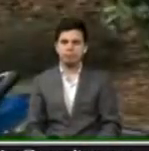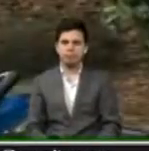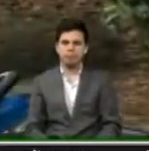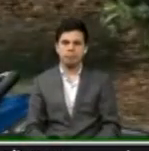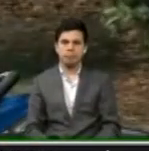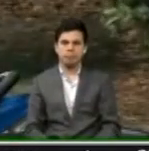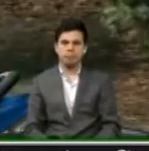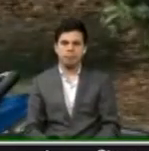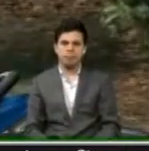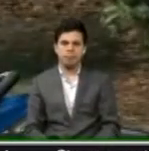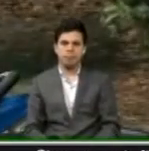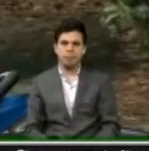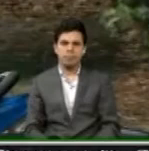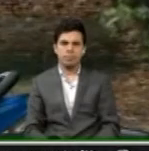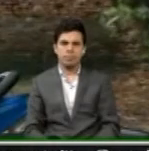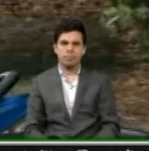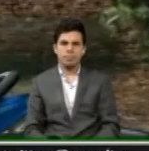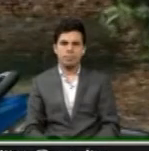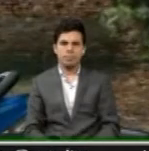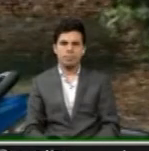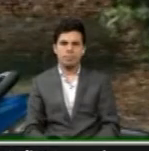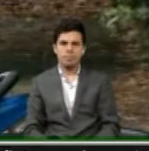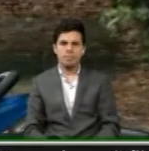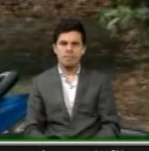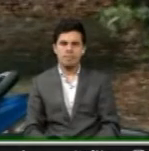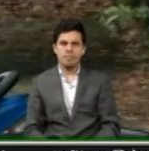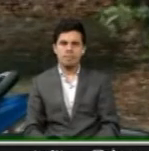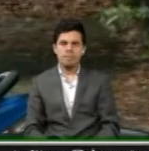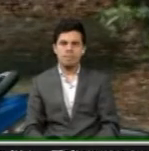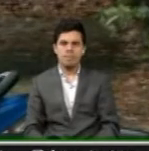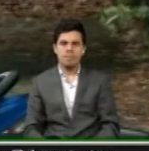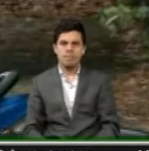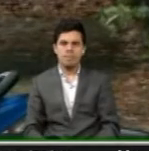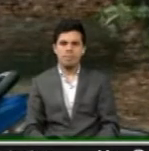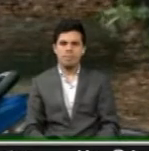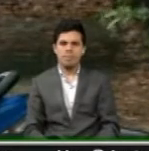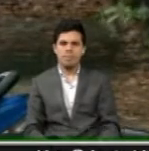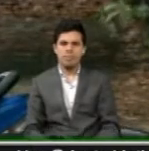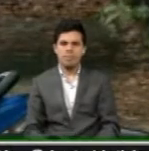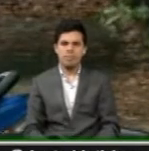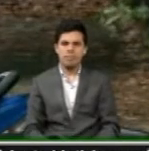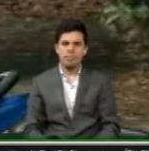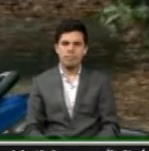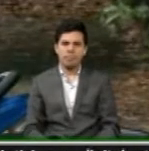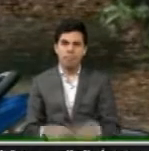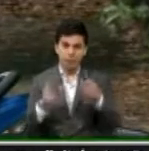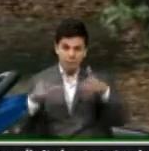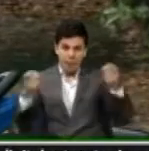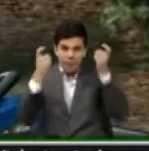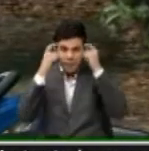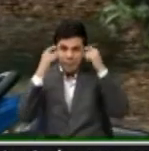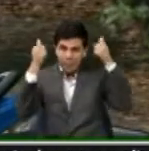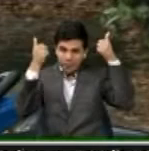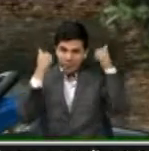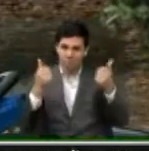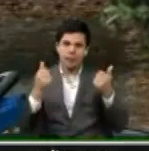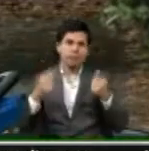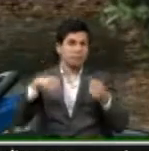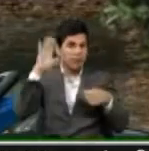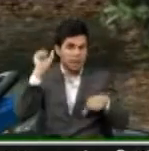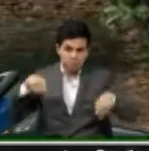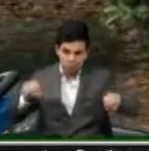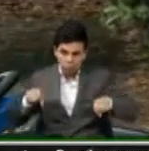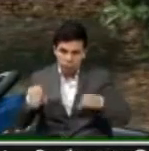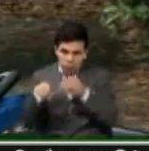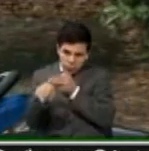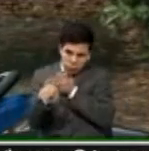Las autoridades siguen insistiendo en la imprudencia a la hora de conducir, principalmente los motociclistas, que les gusta adelantar